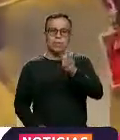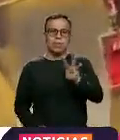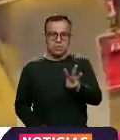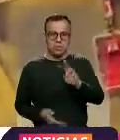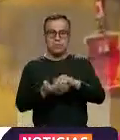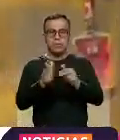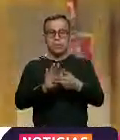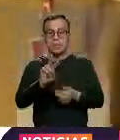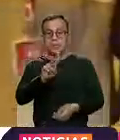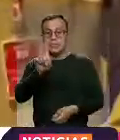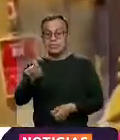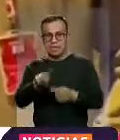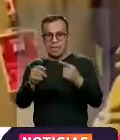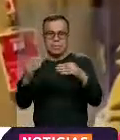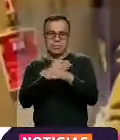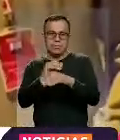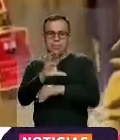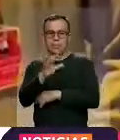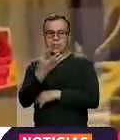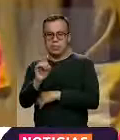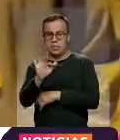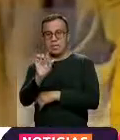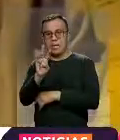calle 63 y avenida El Tanque.